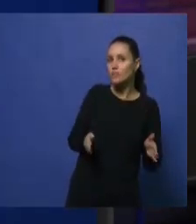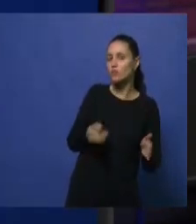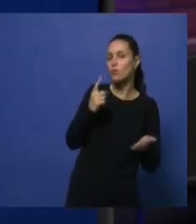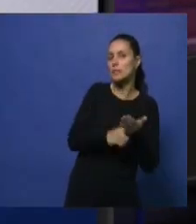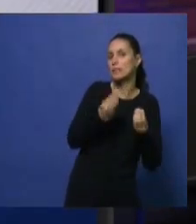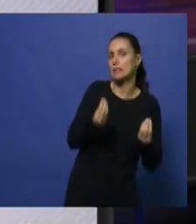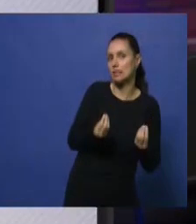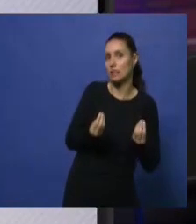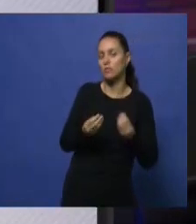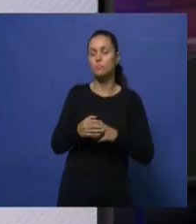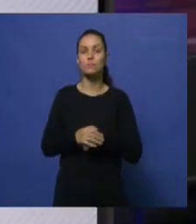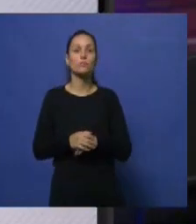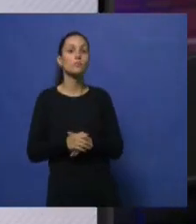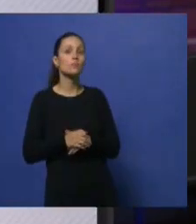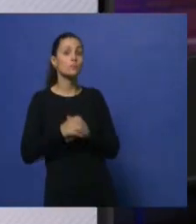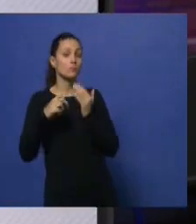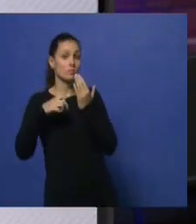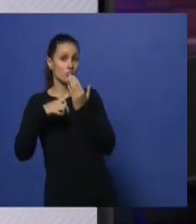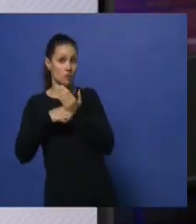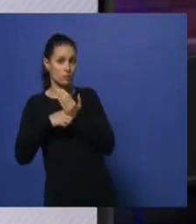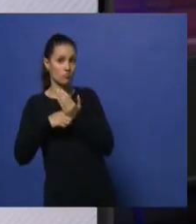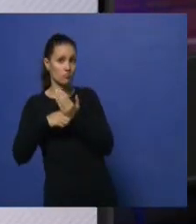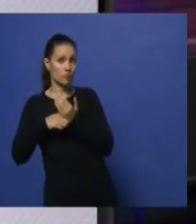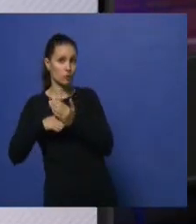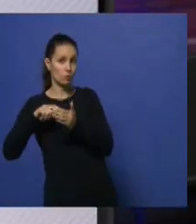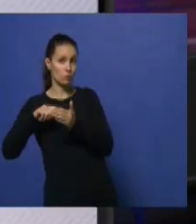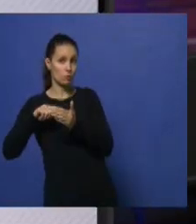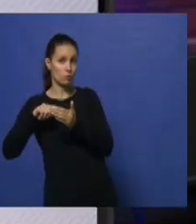nada recién decía que renunció al ministro de gobierno